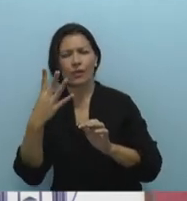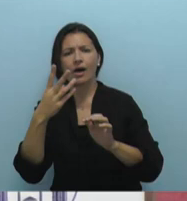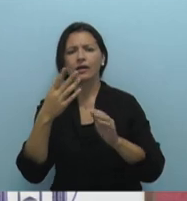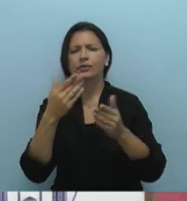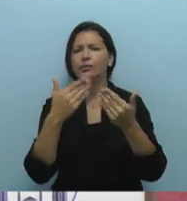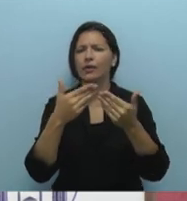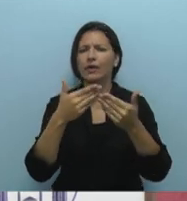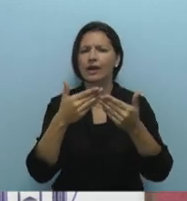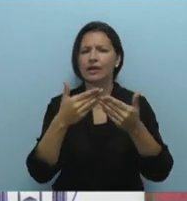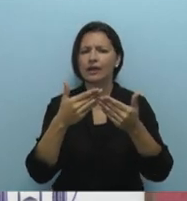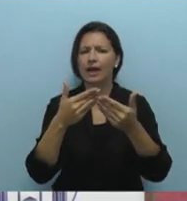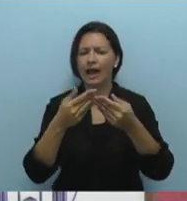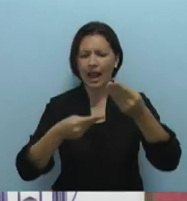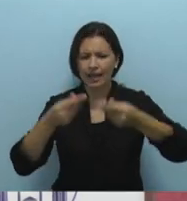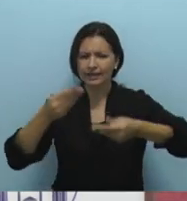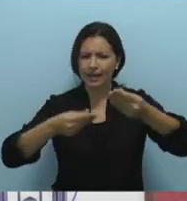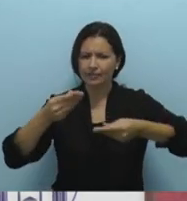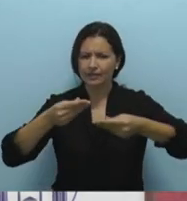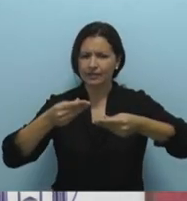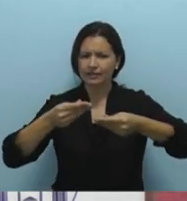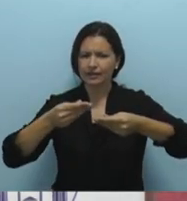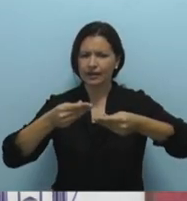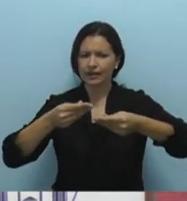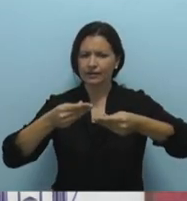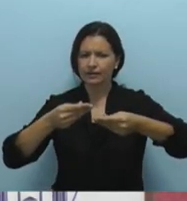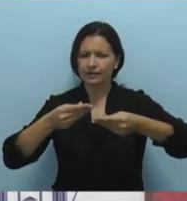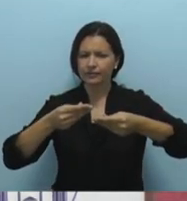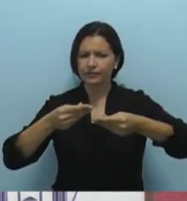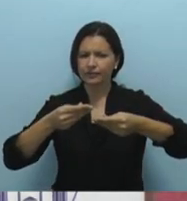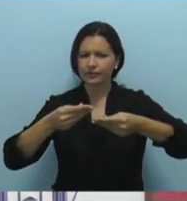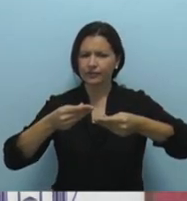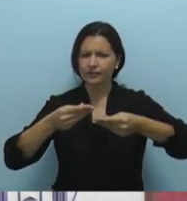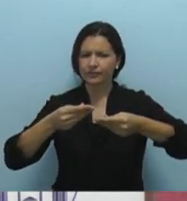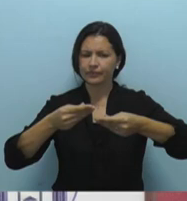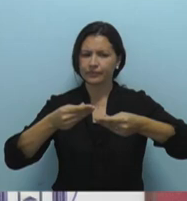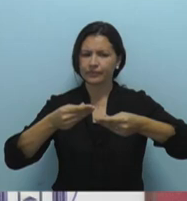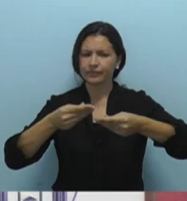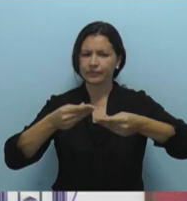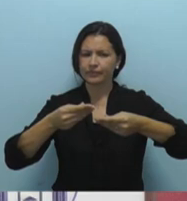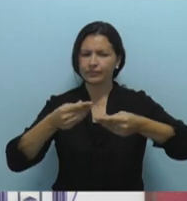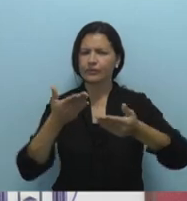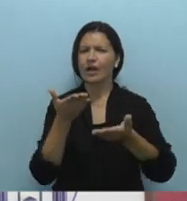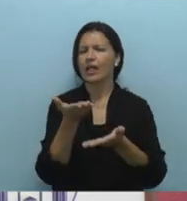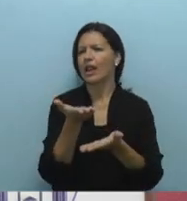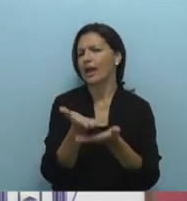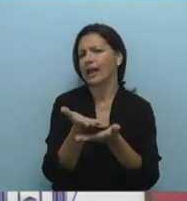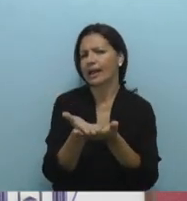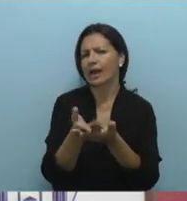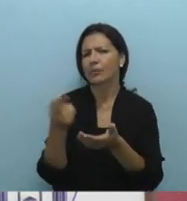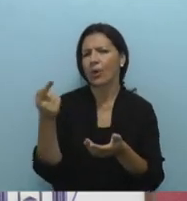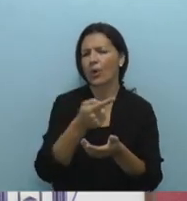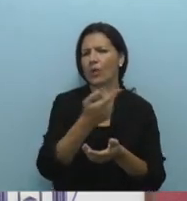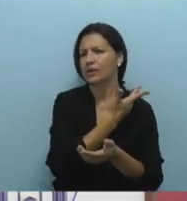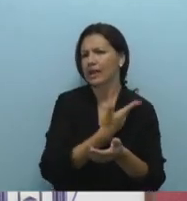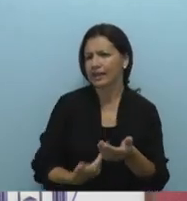de agilizar el trámite tanto en la faz administrativa como judicial de los reclamos que se presenten contra el